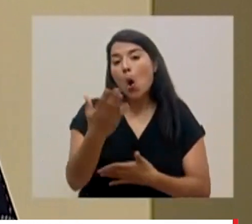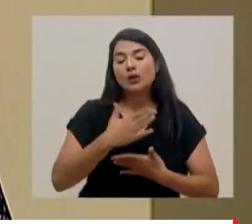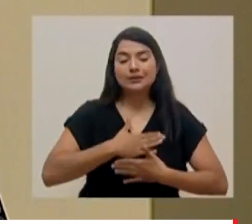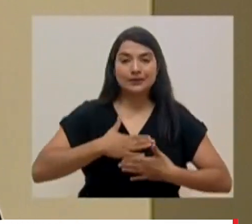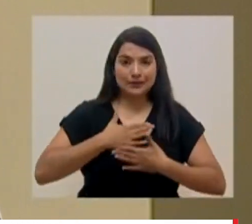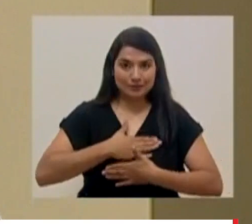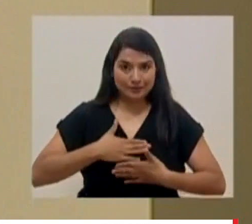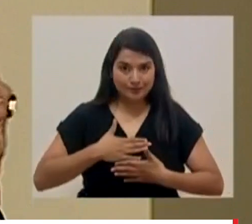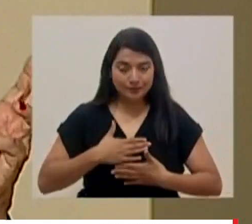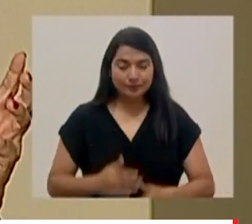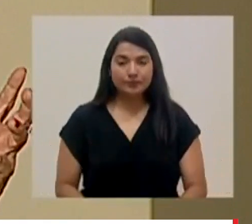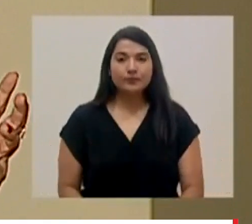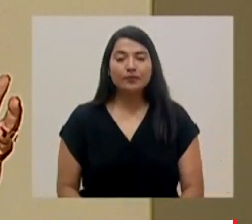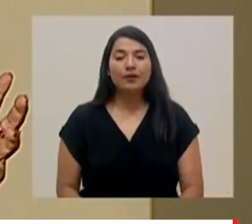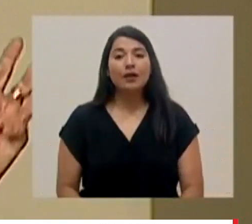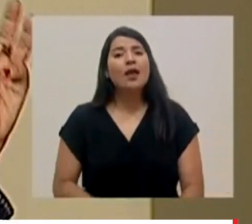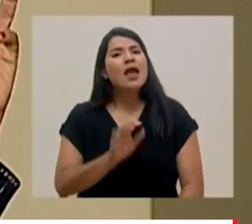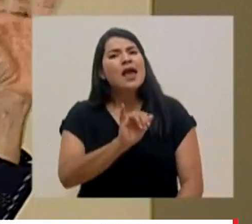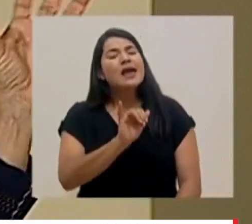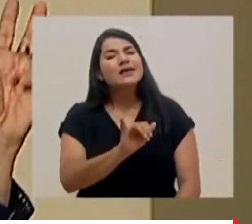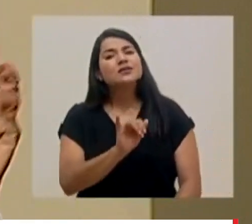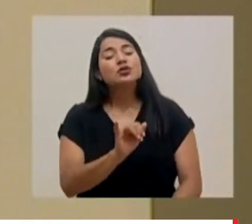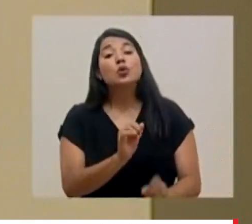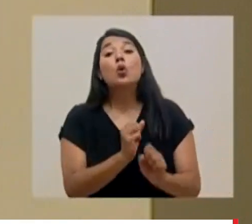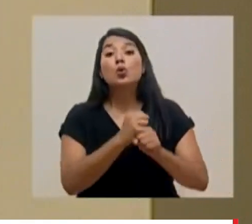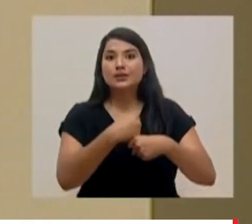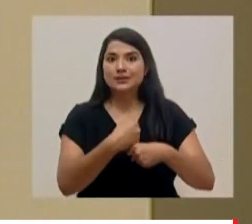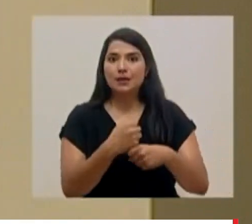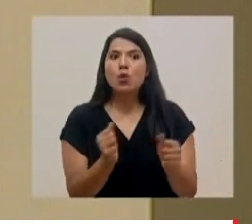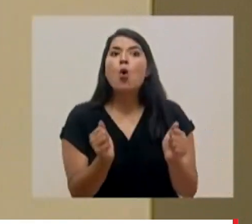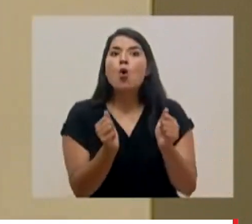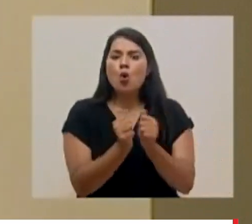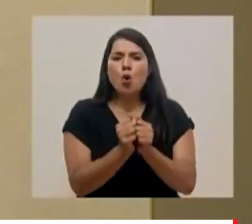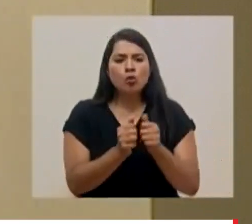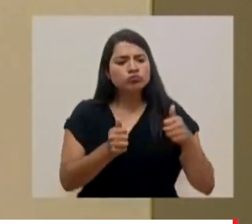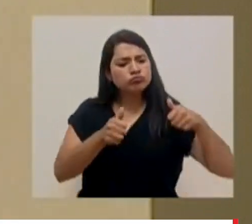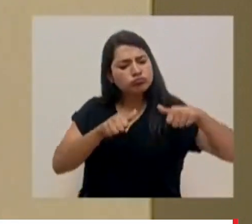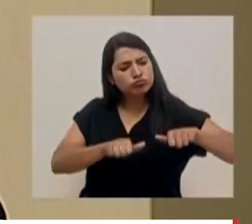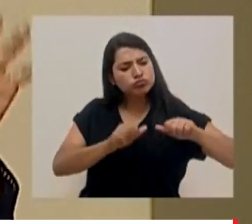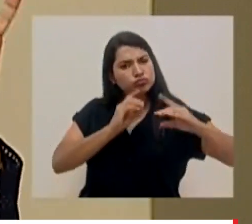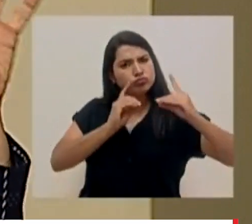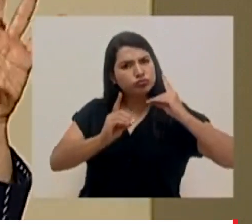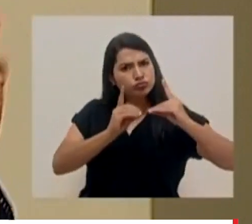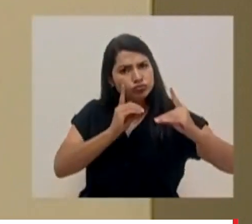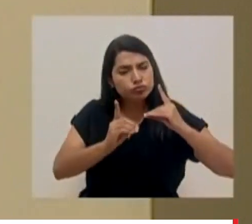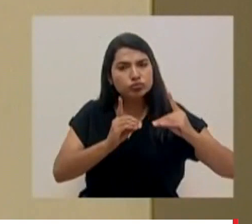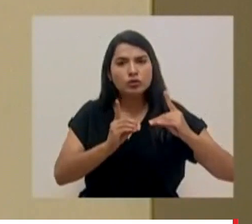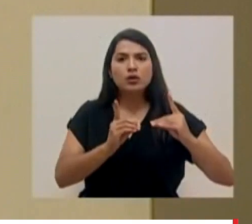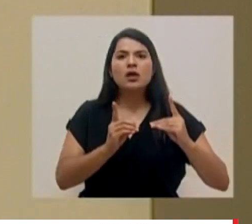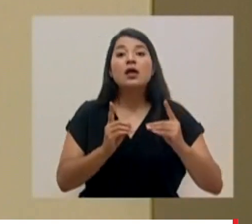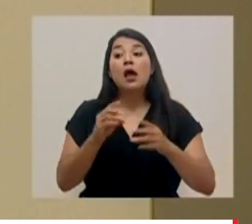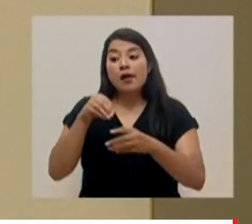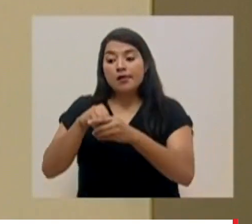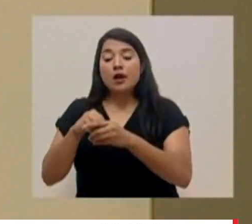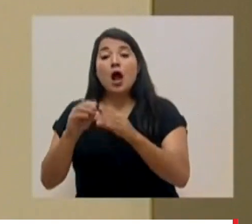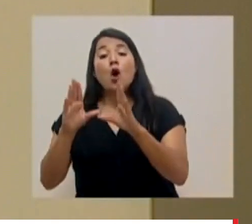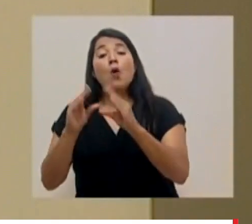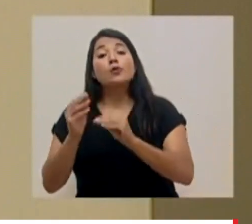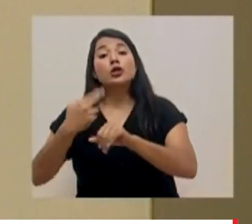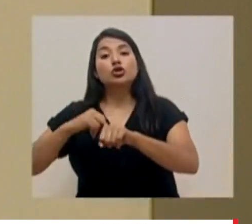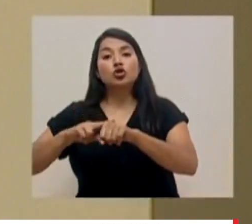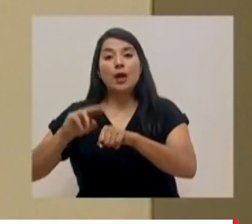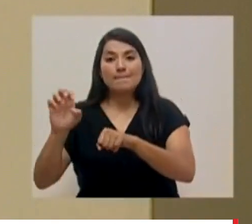de entretenimiento. Esto lo hemos hecho sobre un trabajo muy conciliado desde la Sala de Situación, Comisión Nacional de